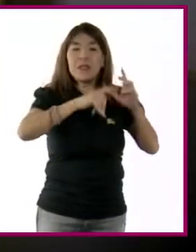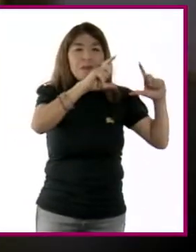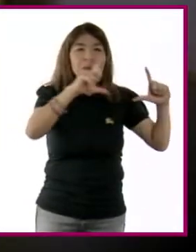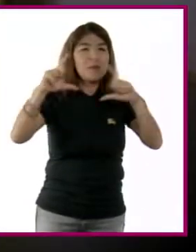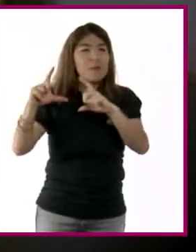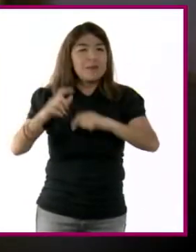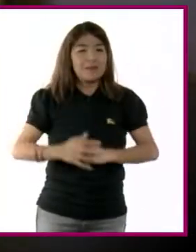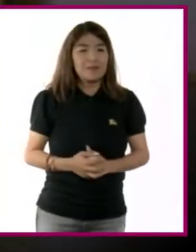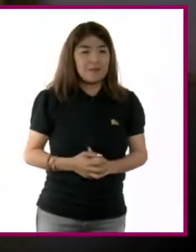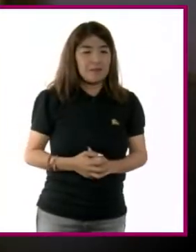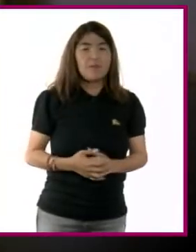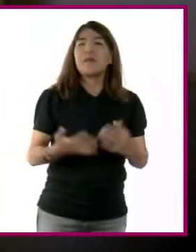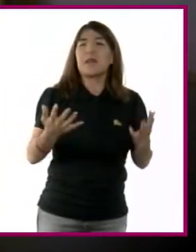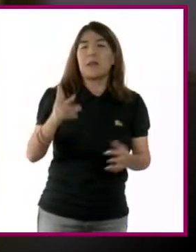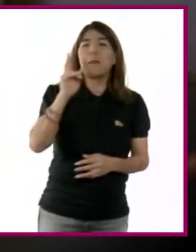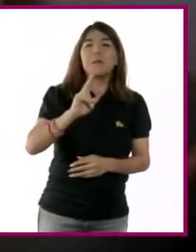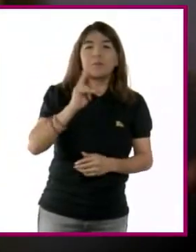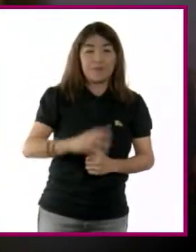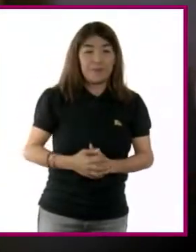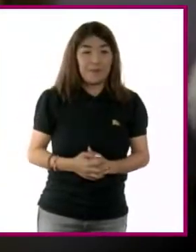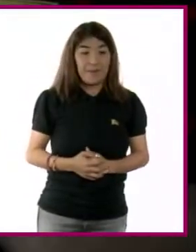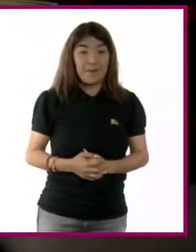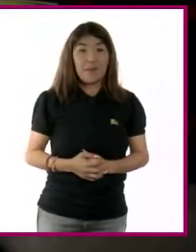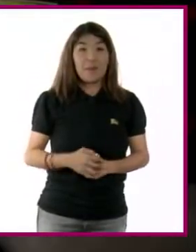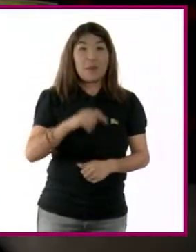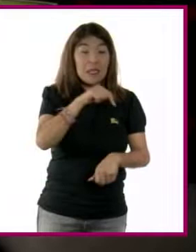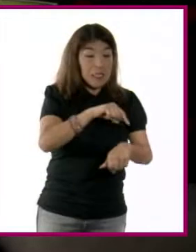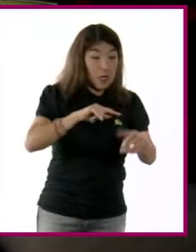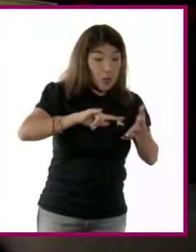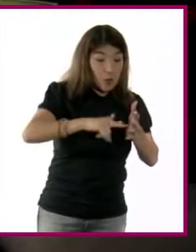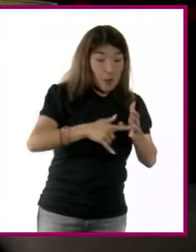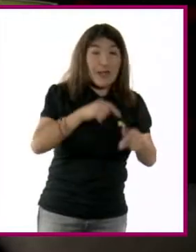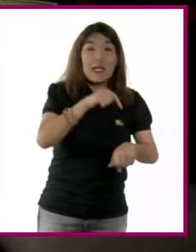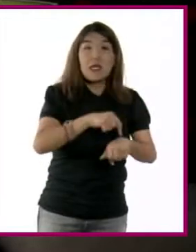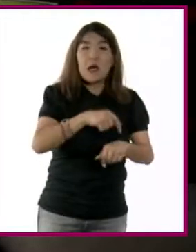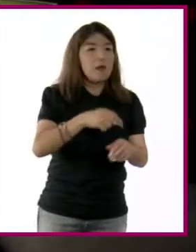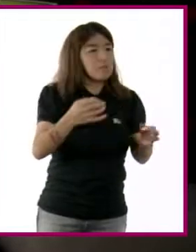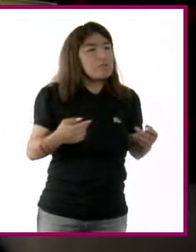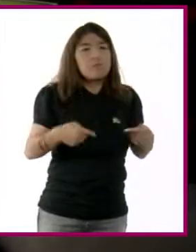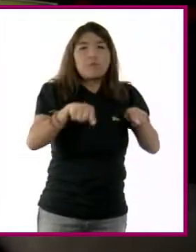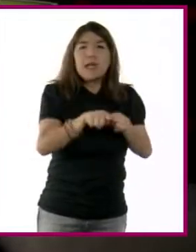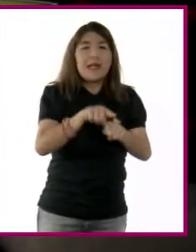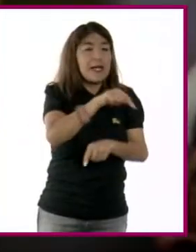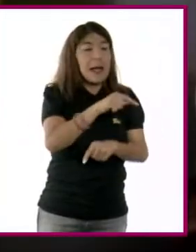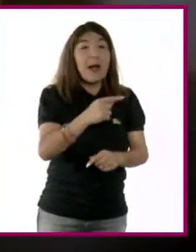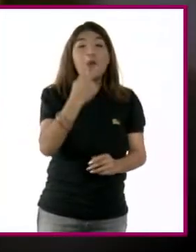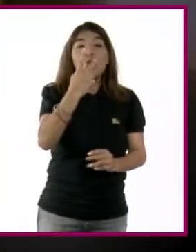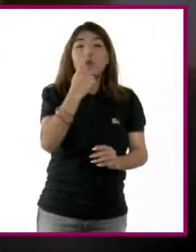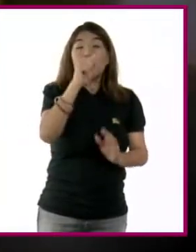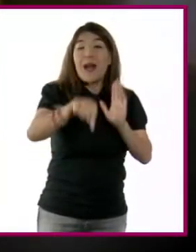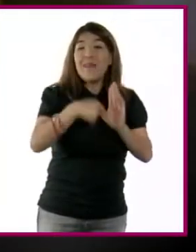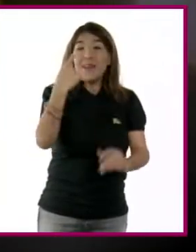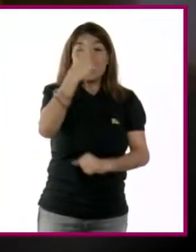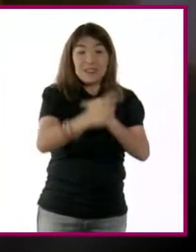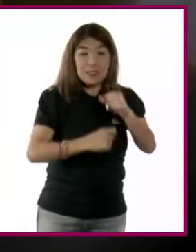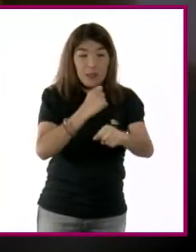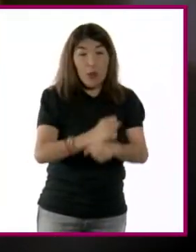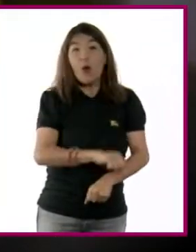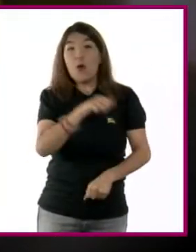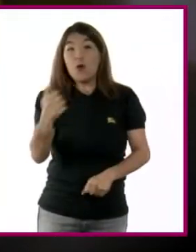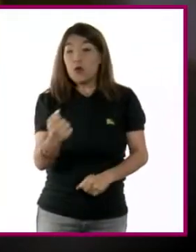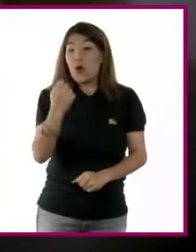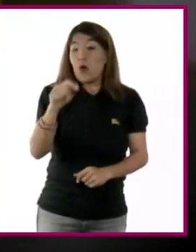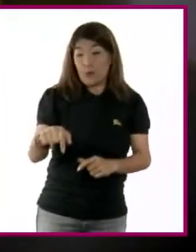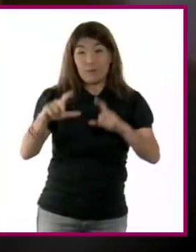mejor? ¿Un reloj que está a la hora una vez al año o uno que lo está 2 veces al día? El segundo,